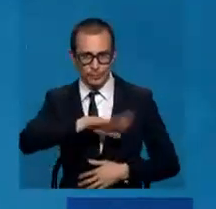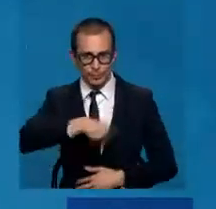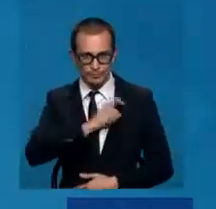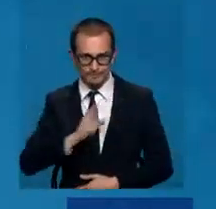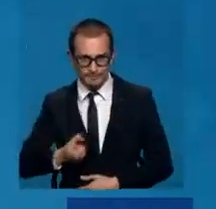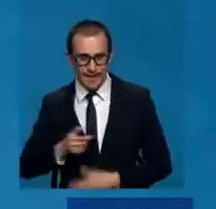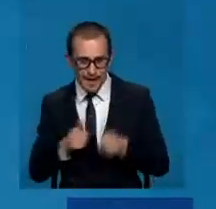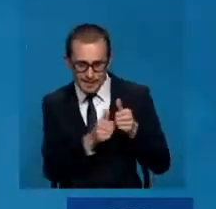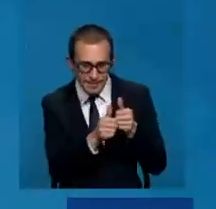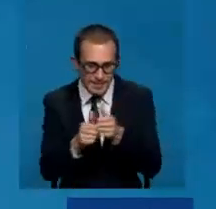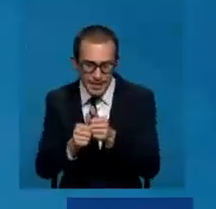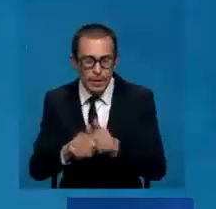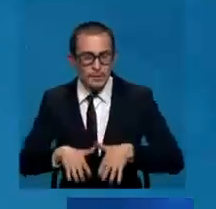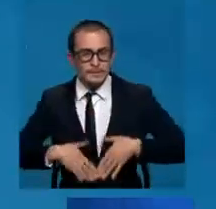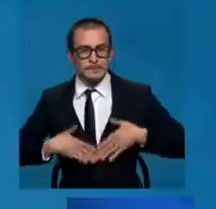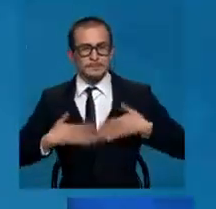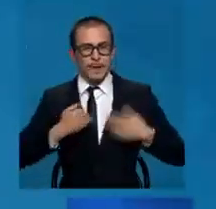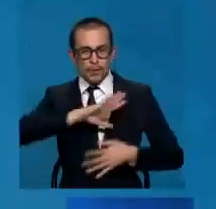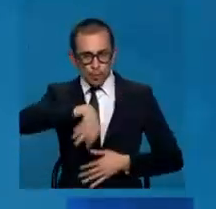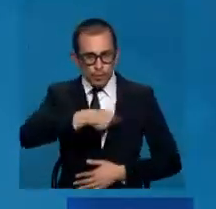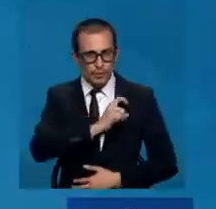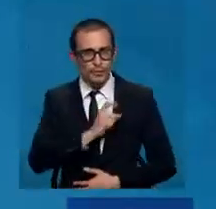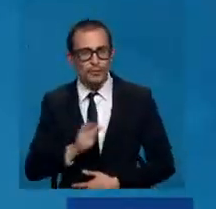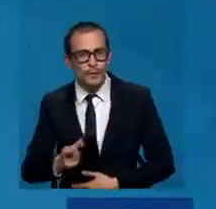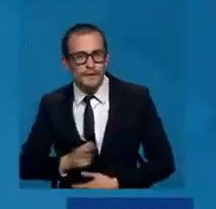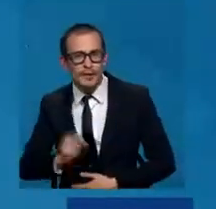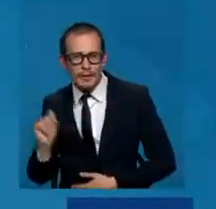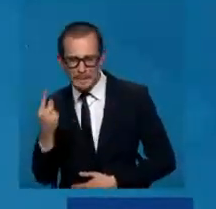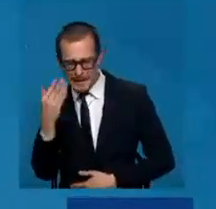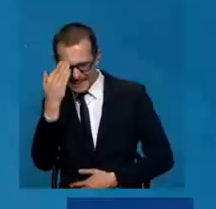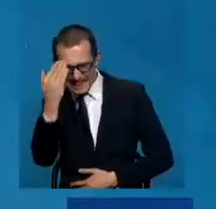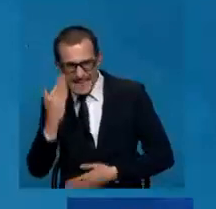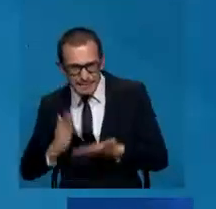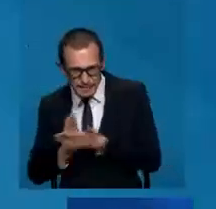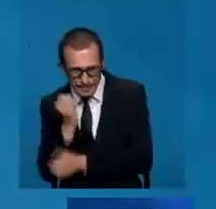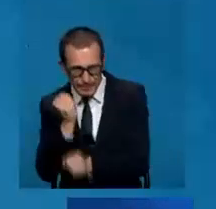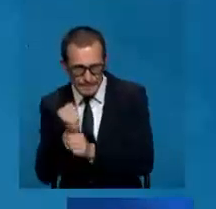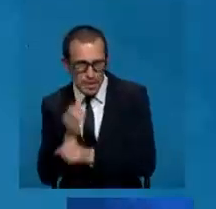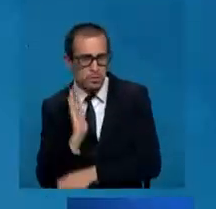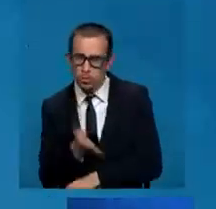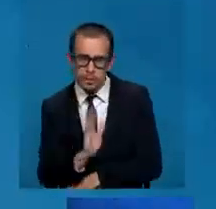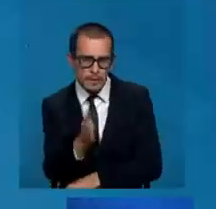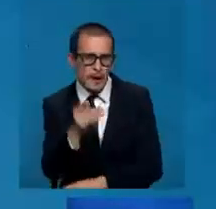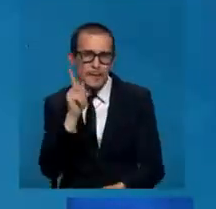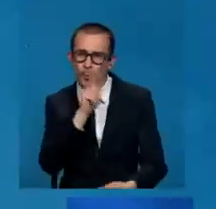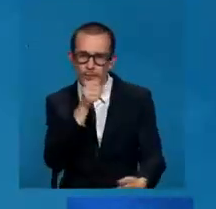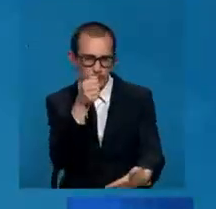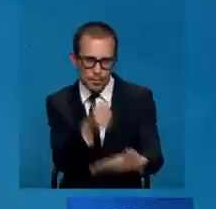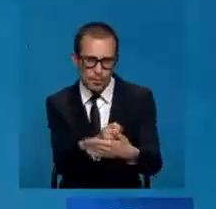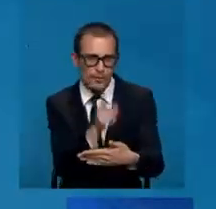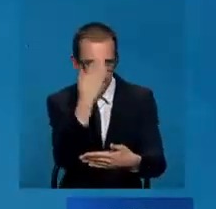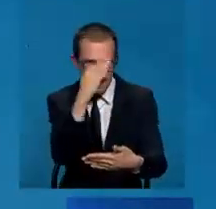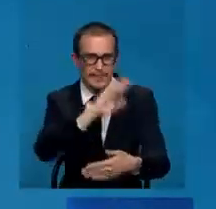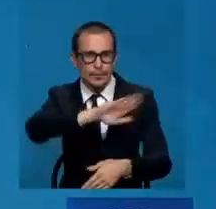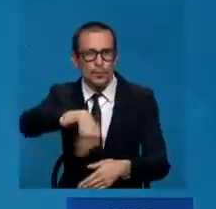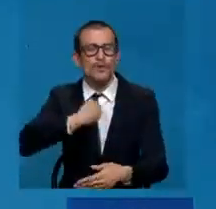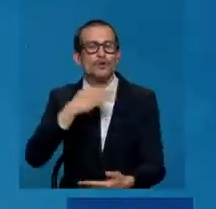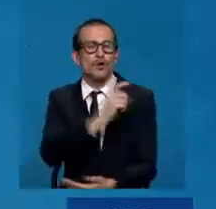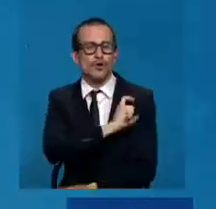que han guiado e inspirado a nuestro gobierno desde el primer día y lo seguirán haciendo hasta el último día de nuestro